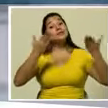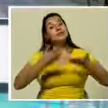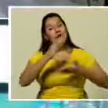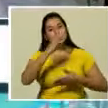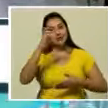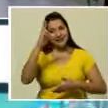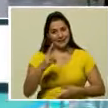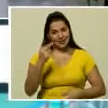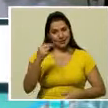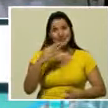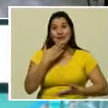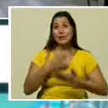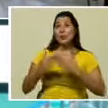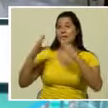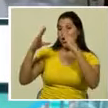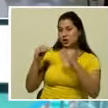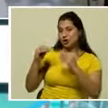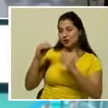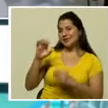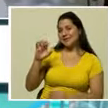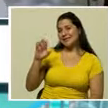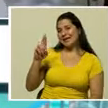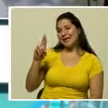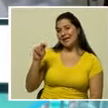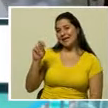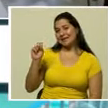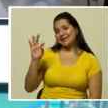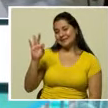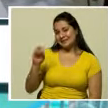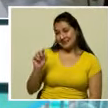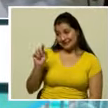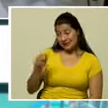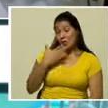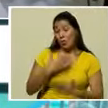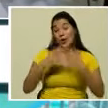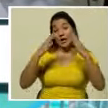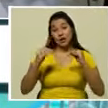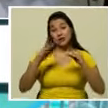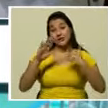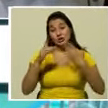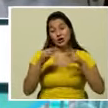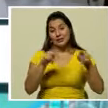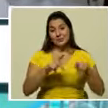Noticias. Muy buenas noches, Ernesto, y por supuesto buenas noches a todas las personas que sintonizan